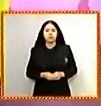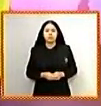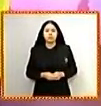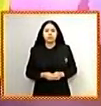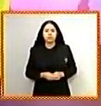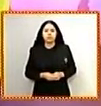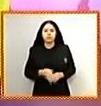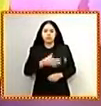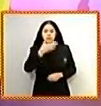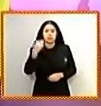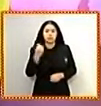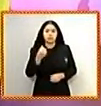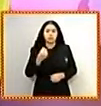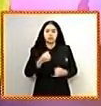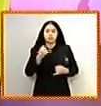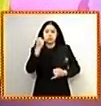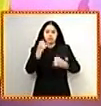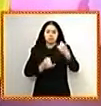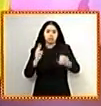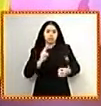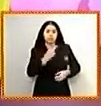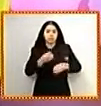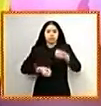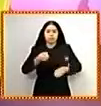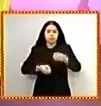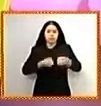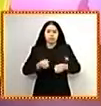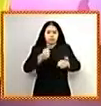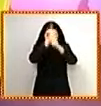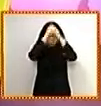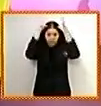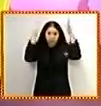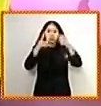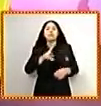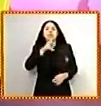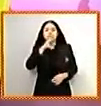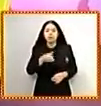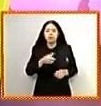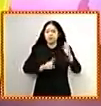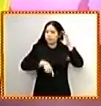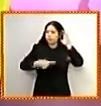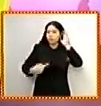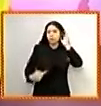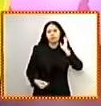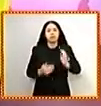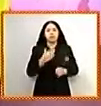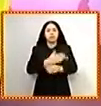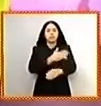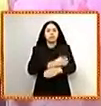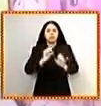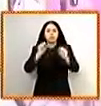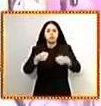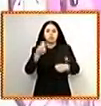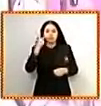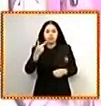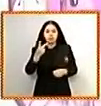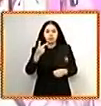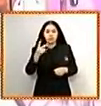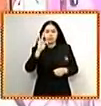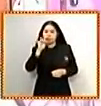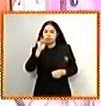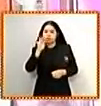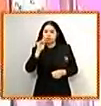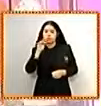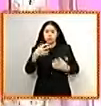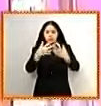¿Qué mejor manera de finalizar nuestro sorteo que haciendo de sus sueños una realidad con la diaria? Pero antes, como pueden observar en su pantalla, en